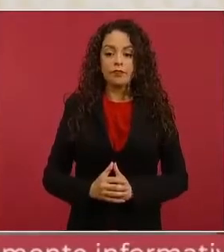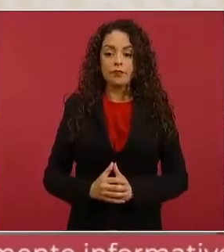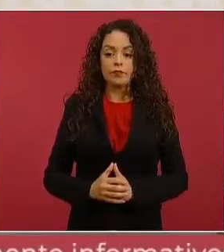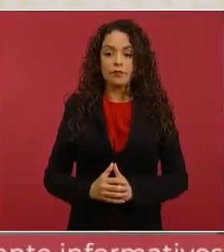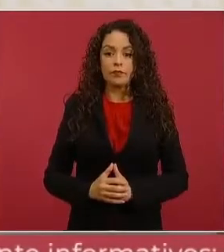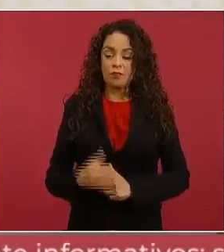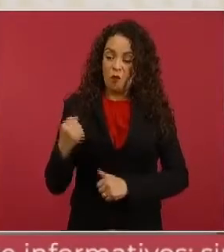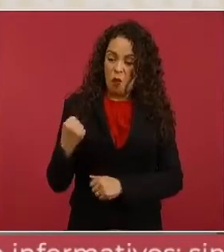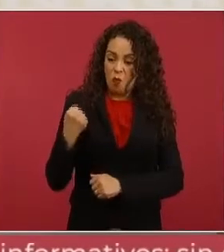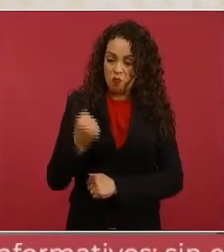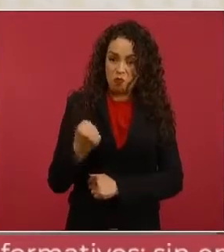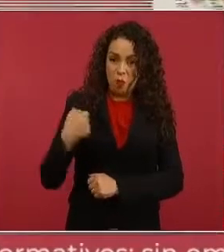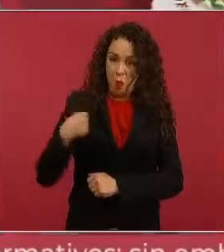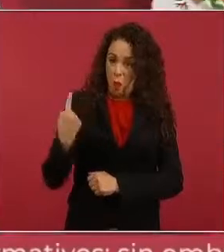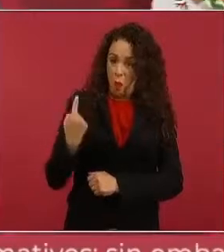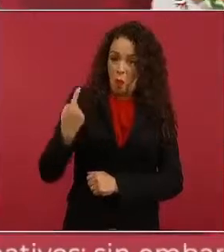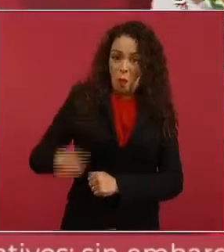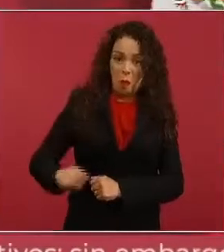autoritarismo, sin